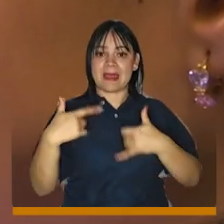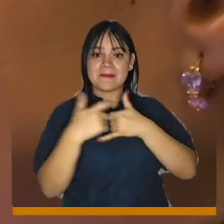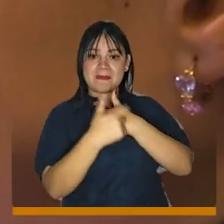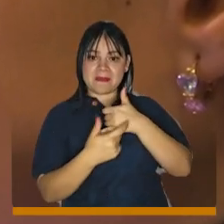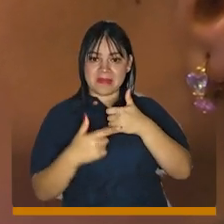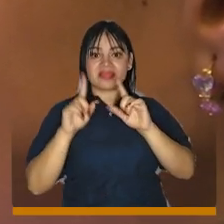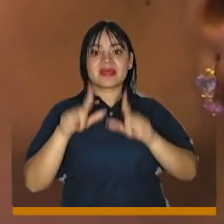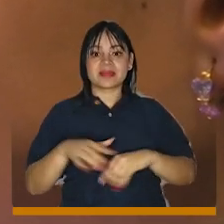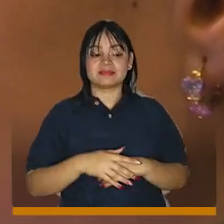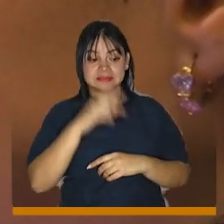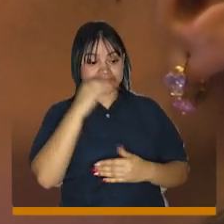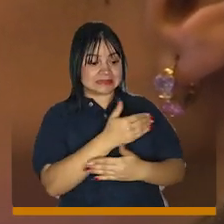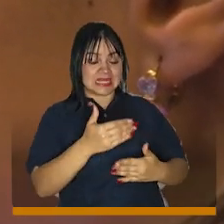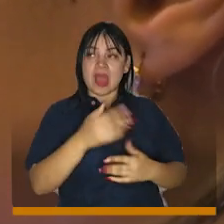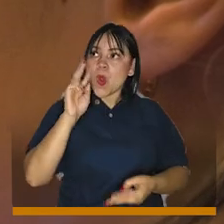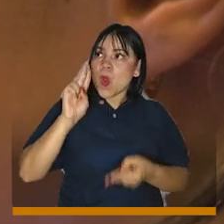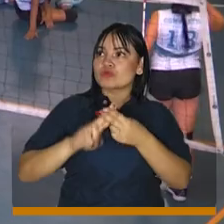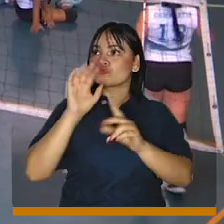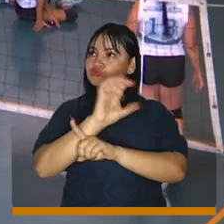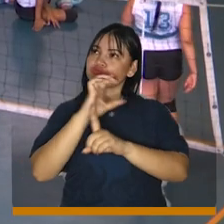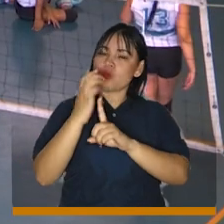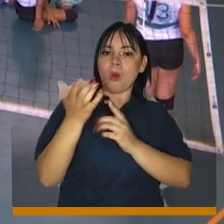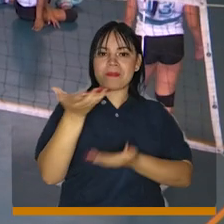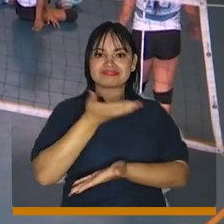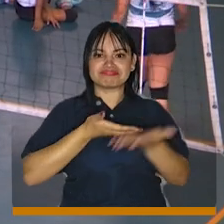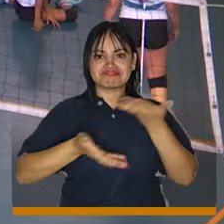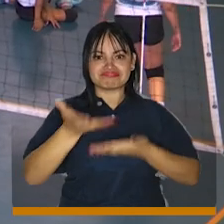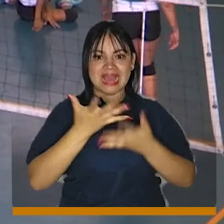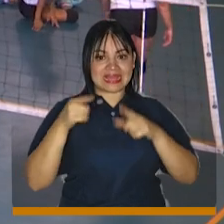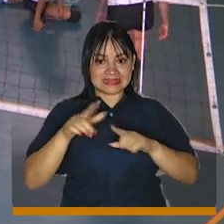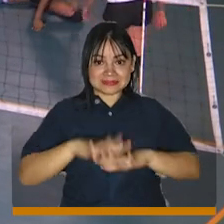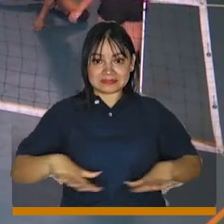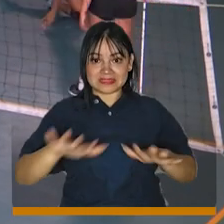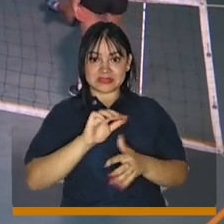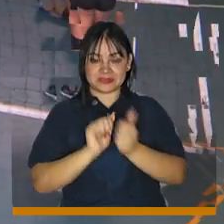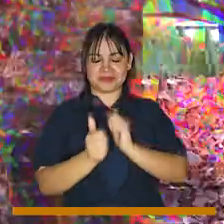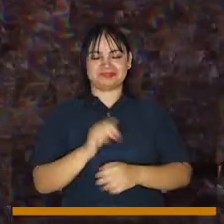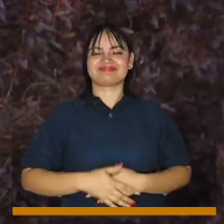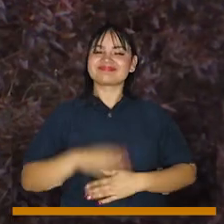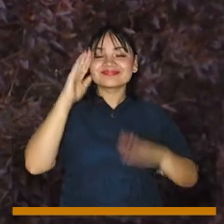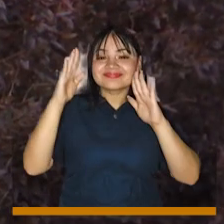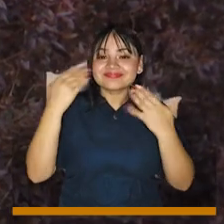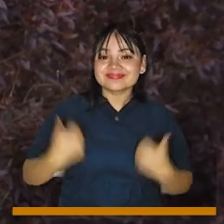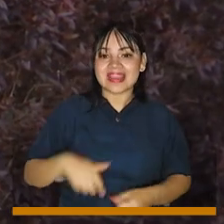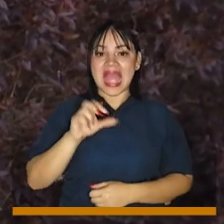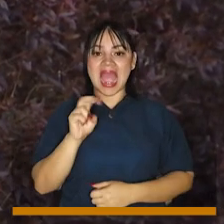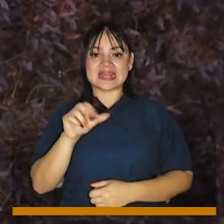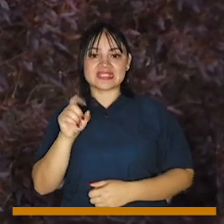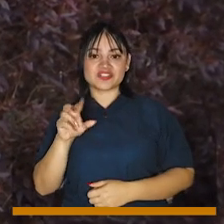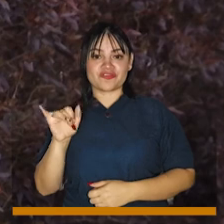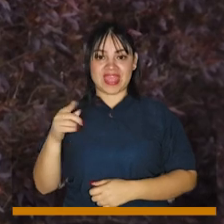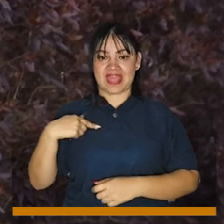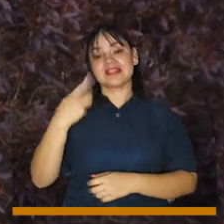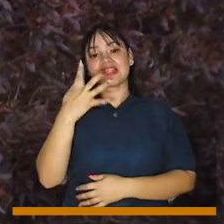continente. Las niñas van a tener un intercambio cultural muy chévere aquí en el escenario deportivo. Hola, yo soy Ana Sofía